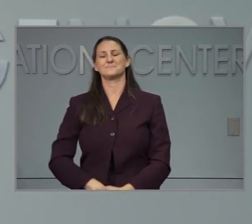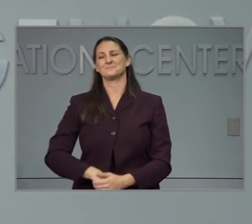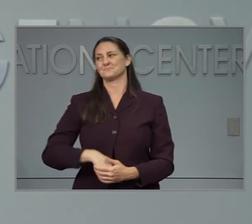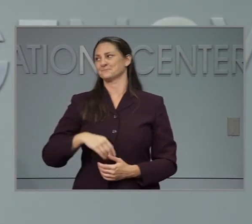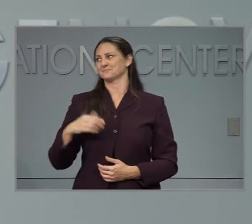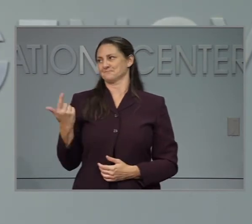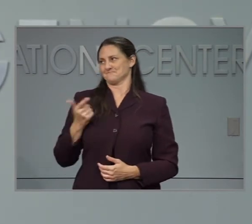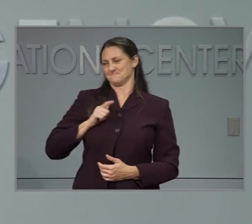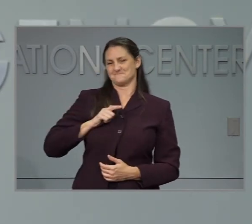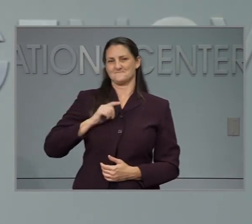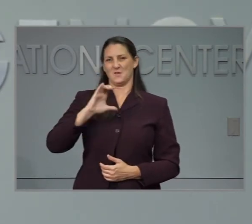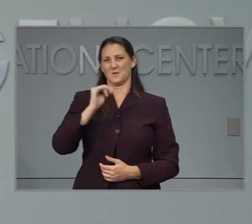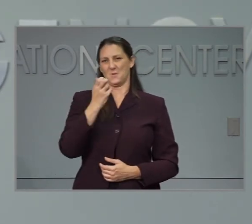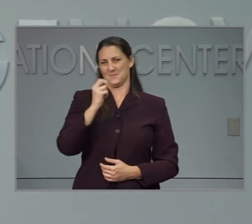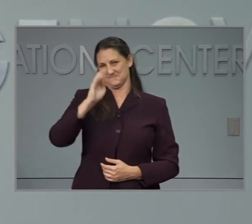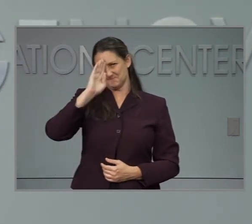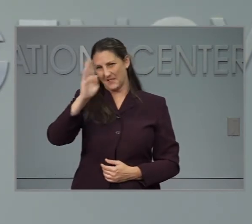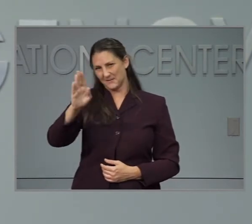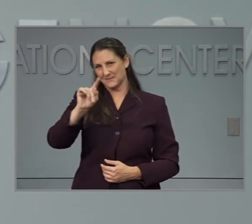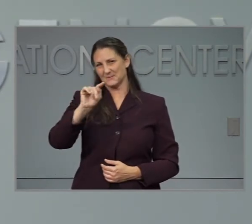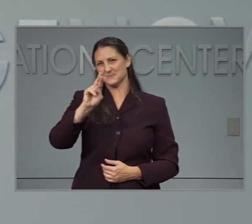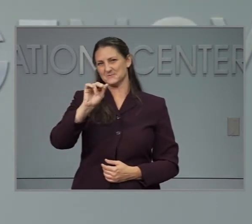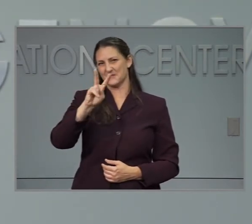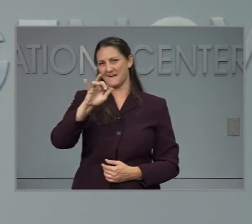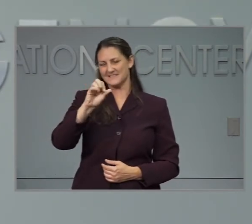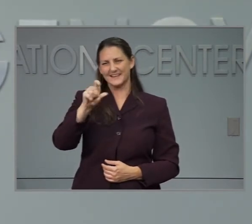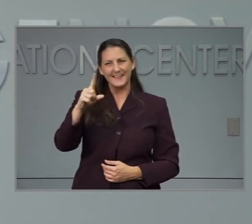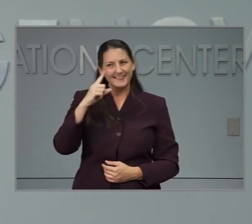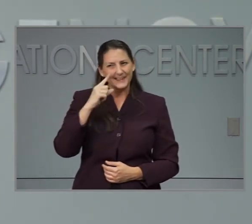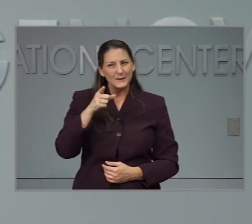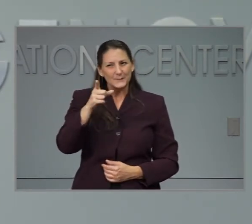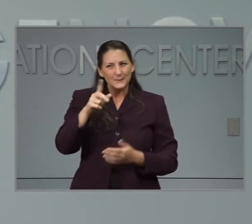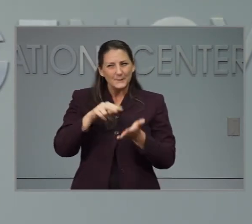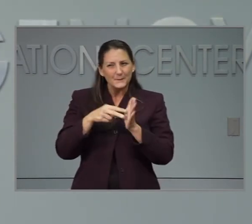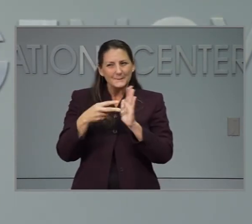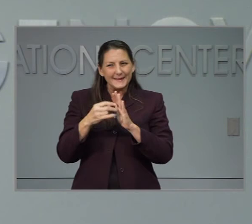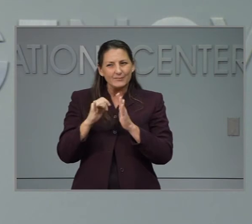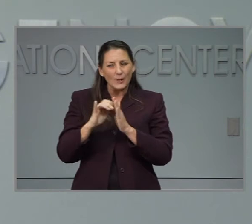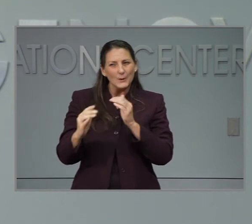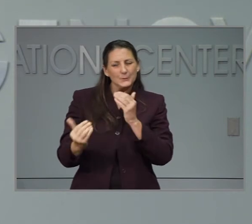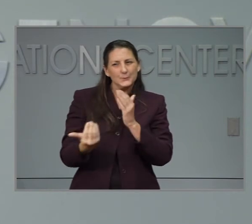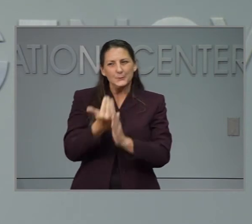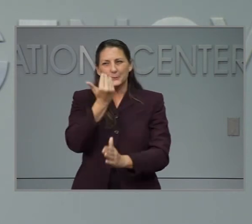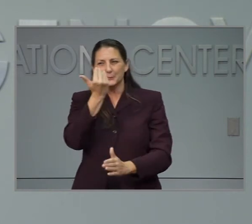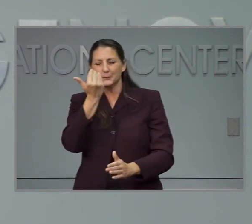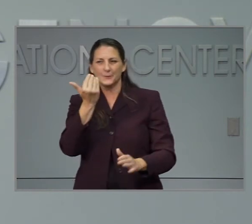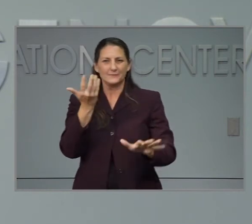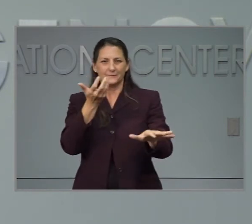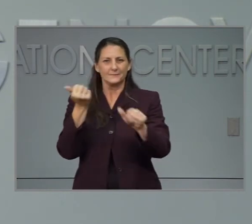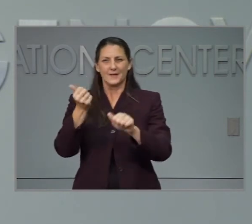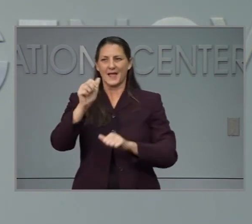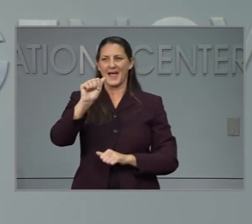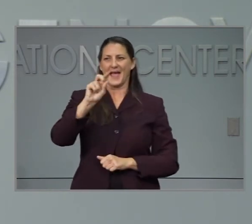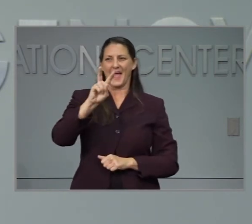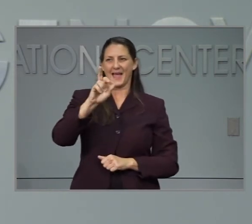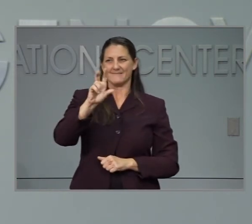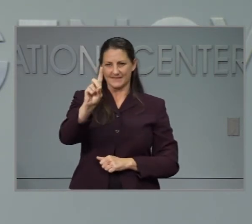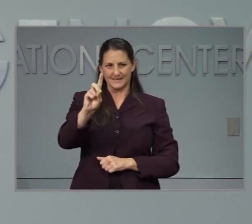Hola, Travis. Creo que te refieres a la nueva prueba de la compañía Abbott que se aprobó la semana